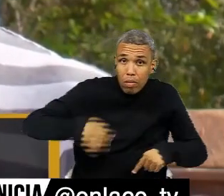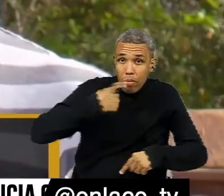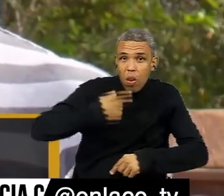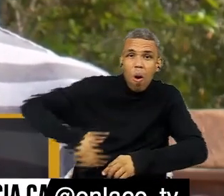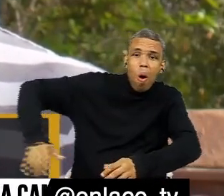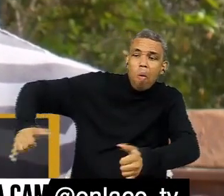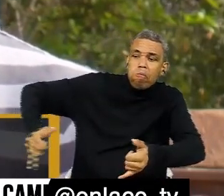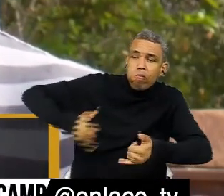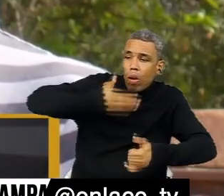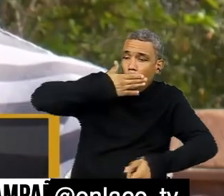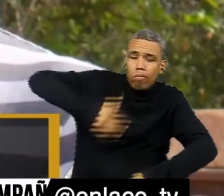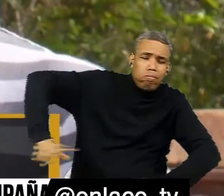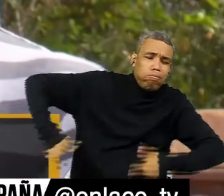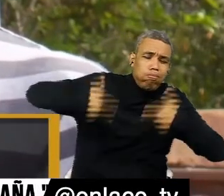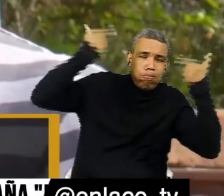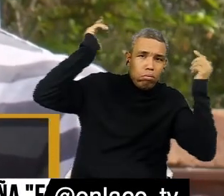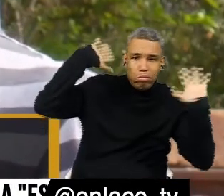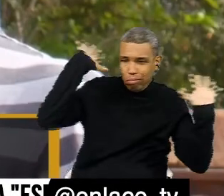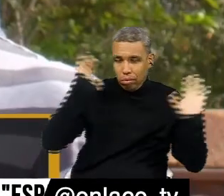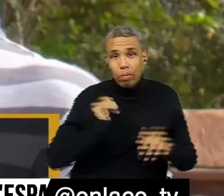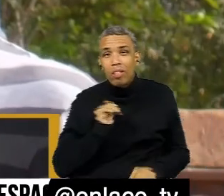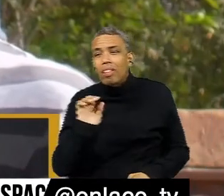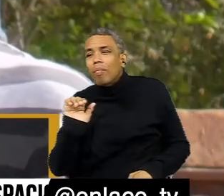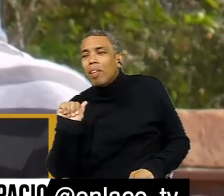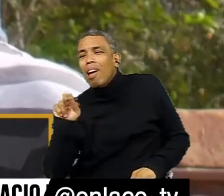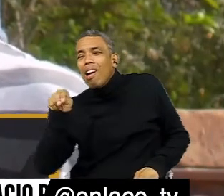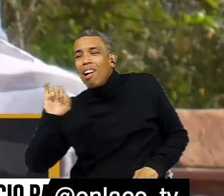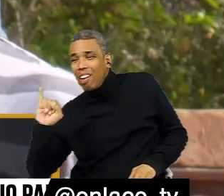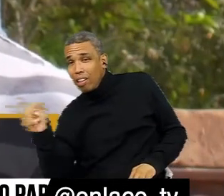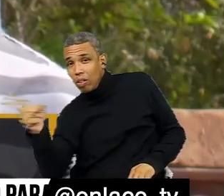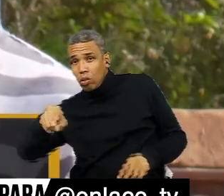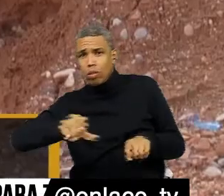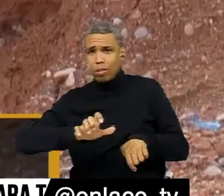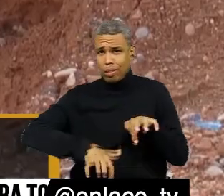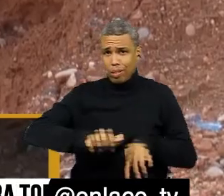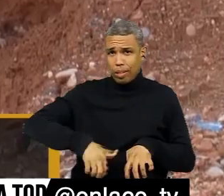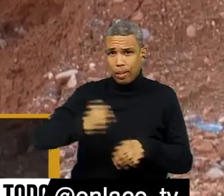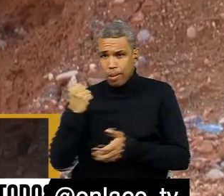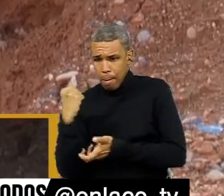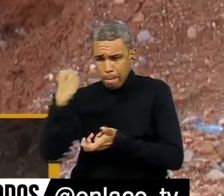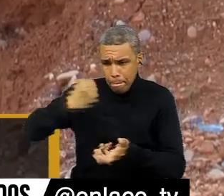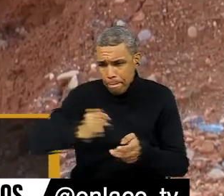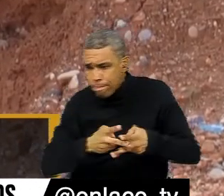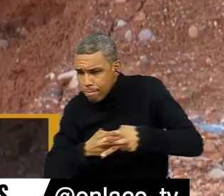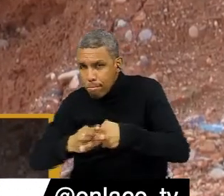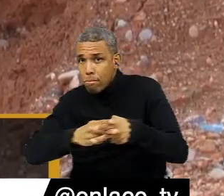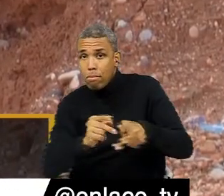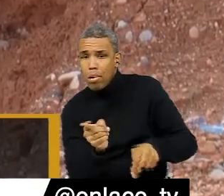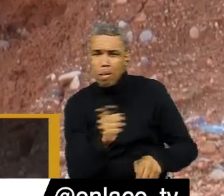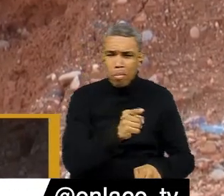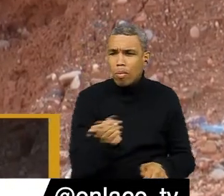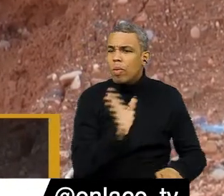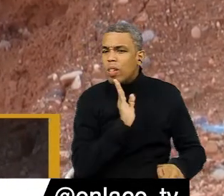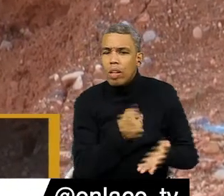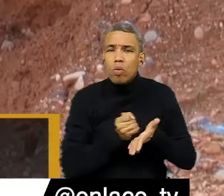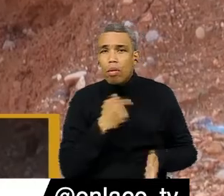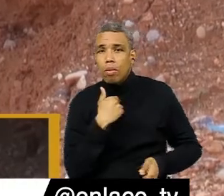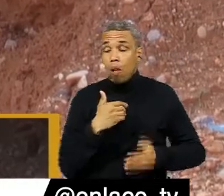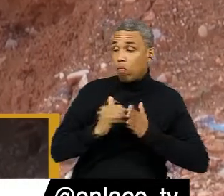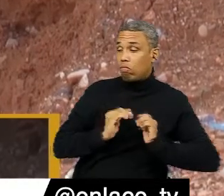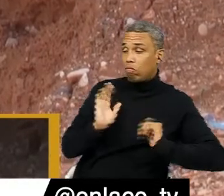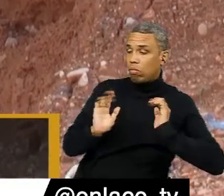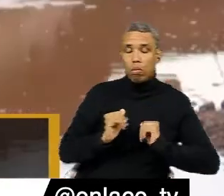ANI, la Secretaría de Infraestructura, siempre el uno hacia el otro y el otro hacia el otro, de manera que todo el